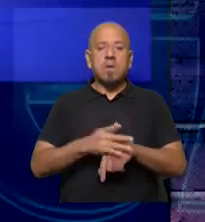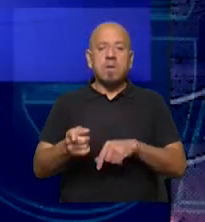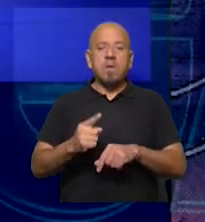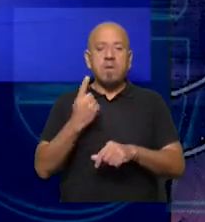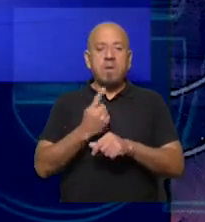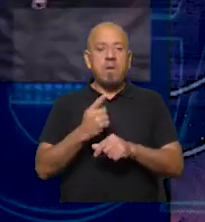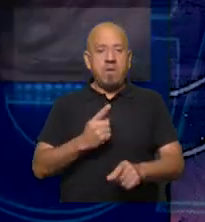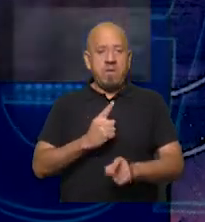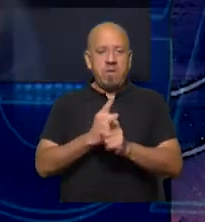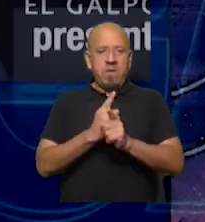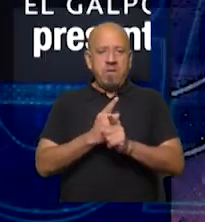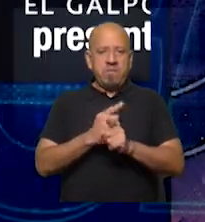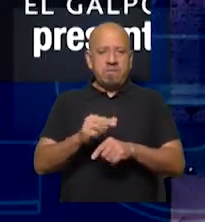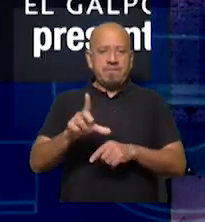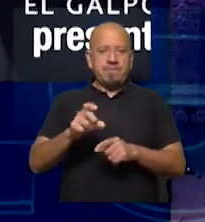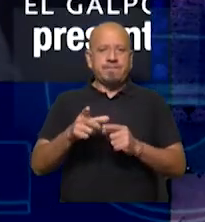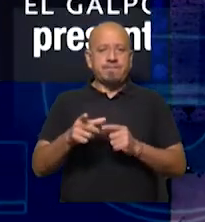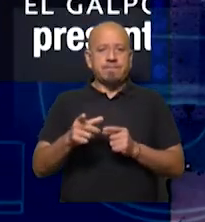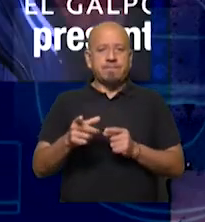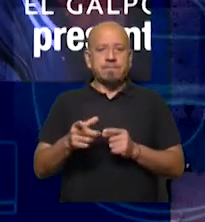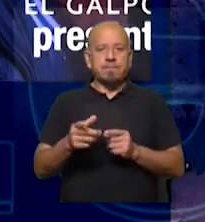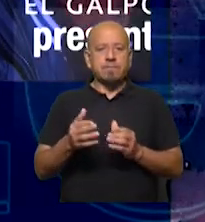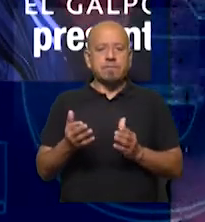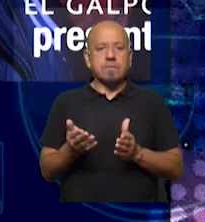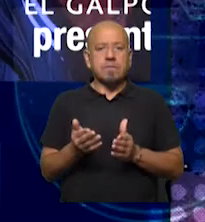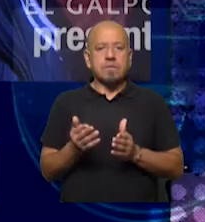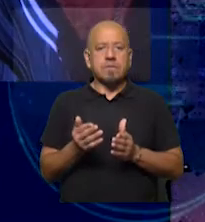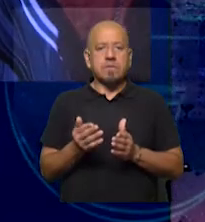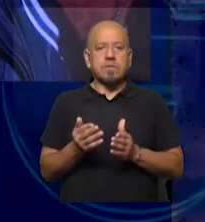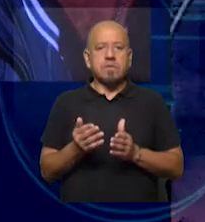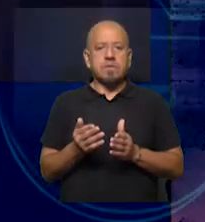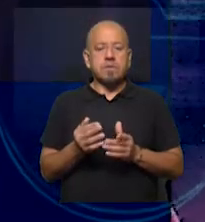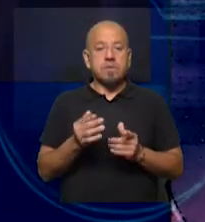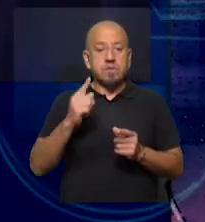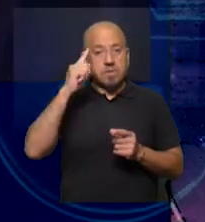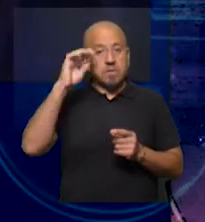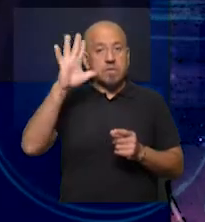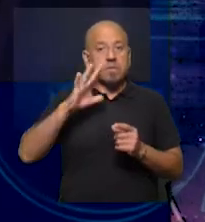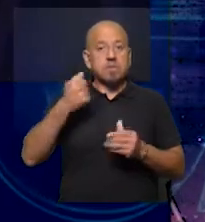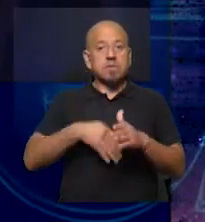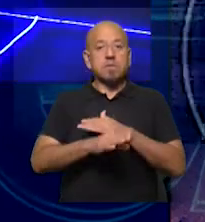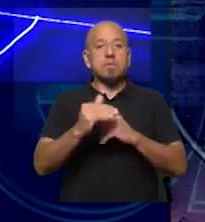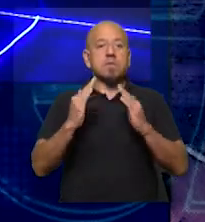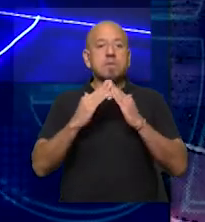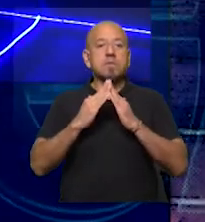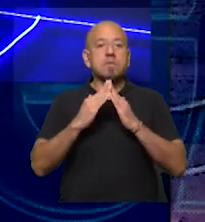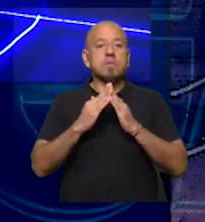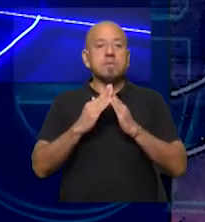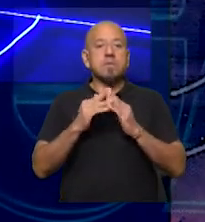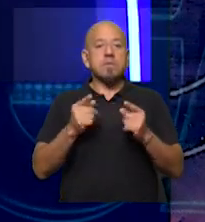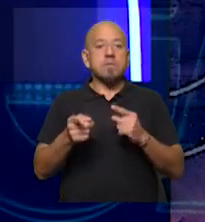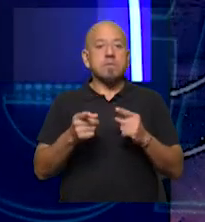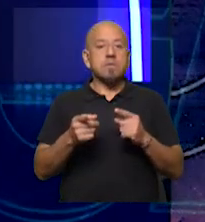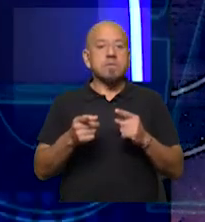primer encuentro, que es obviamente, bueno, imagínate que alguien entra a tu casa, de pronto descubrís que alguien está ahí en tu